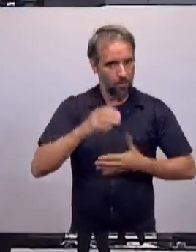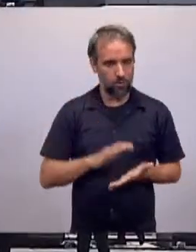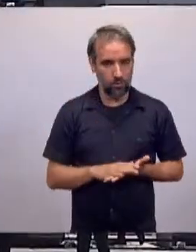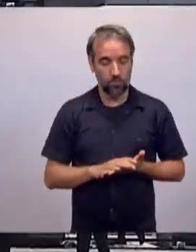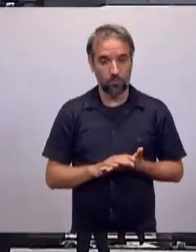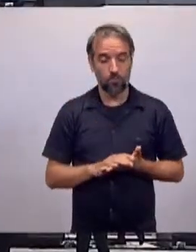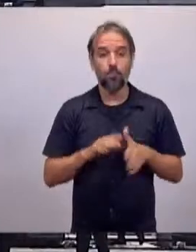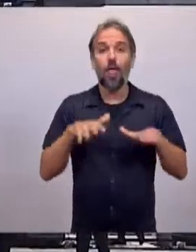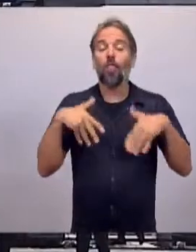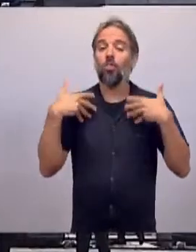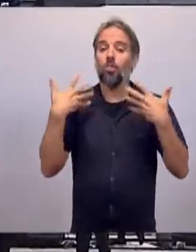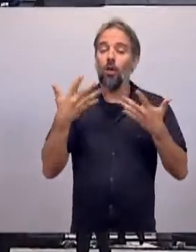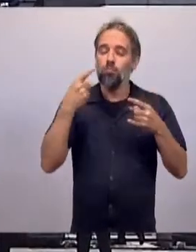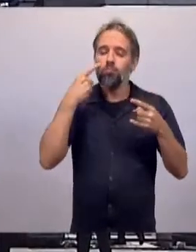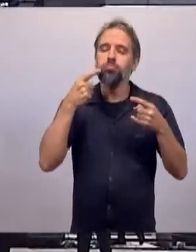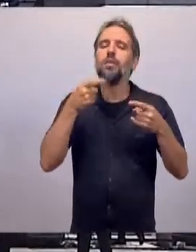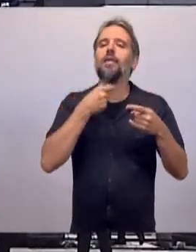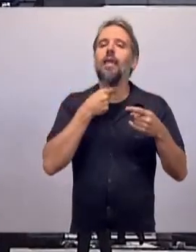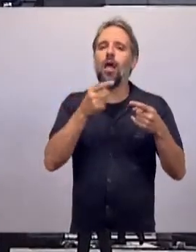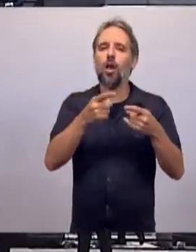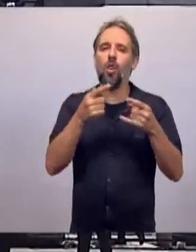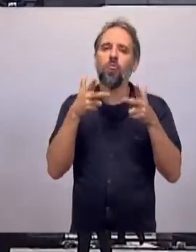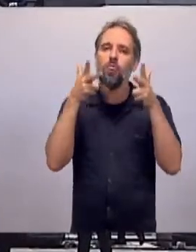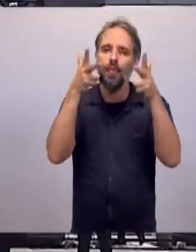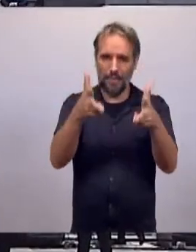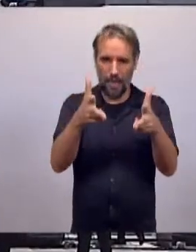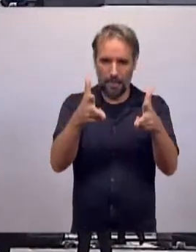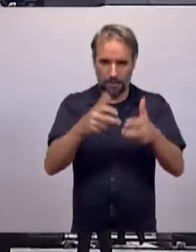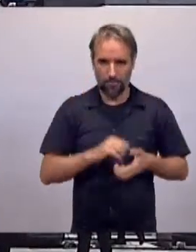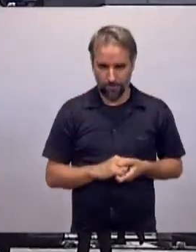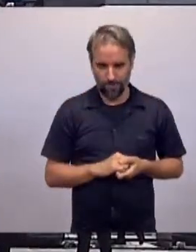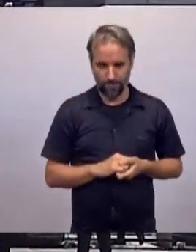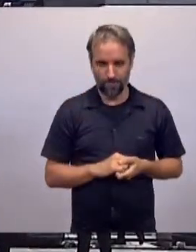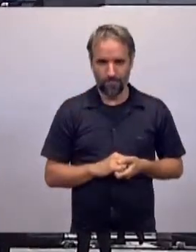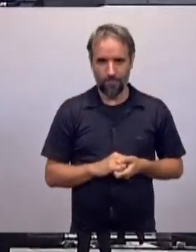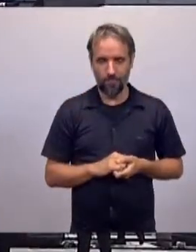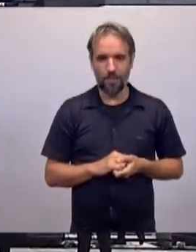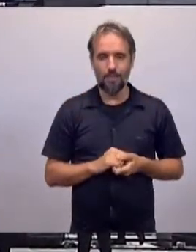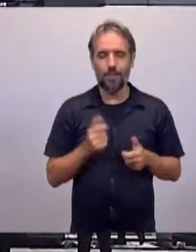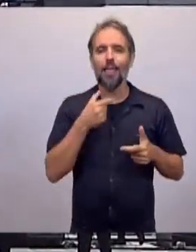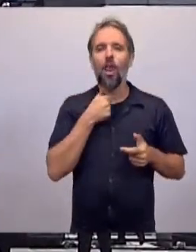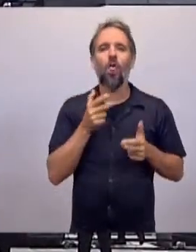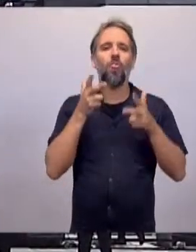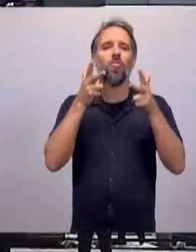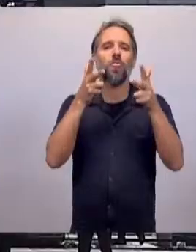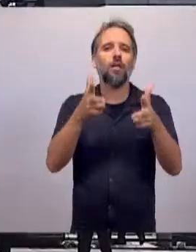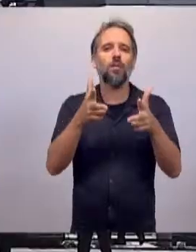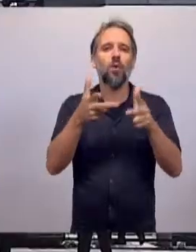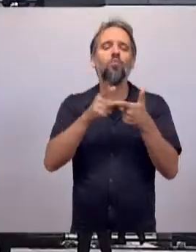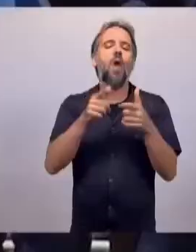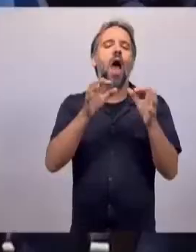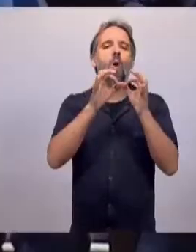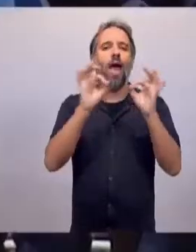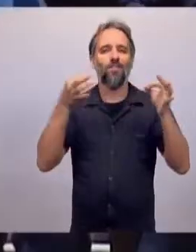por eso quiero también traerles una